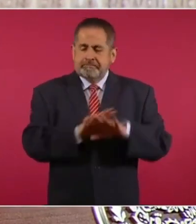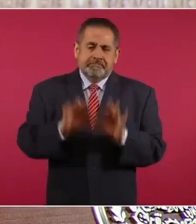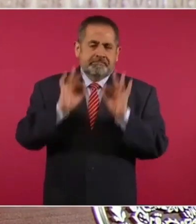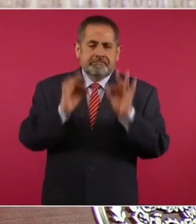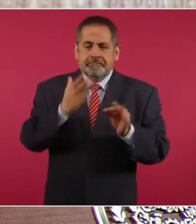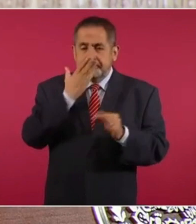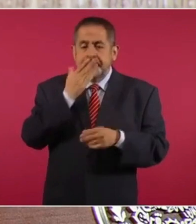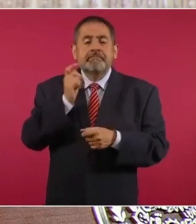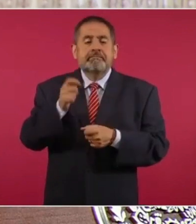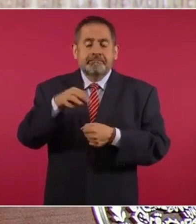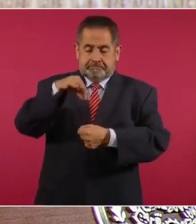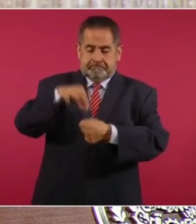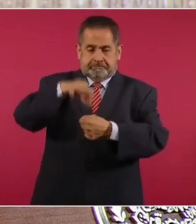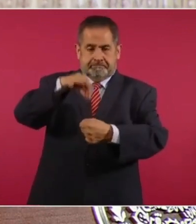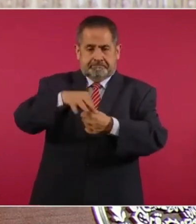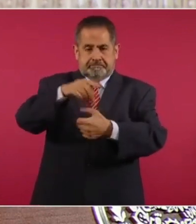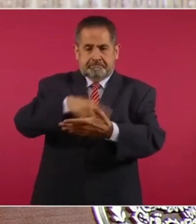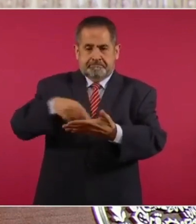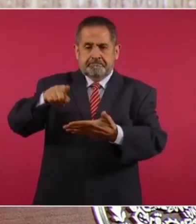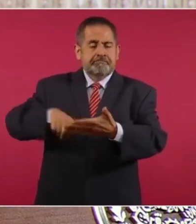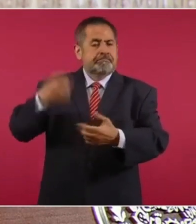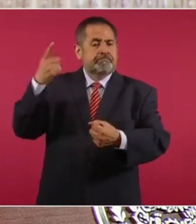es la vía democrática